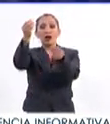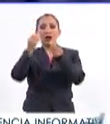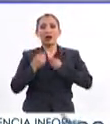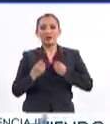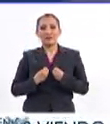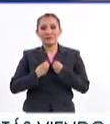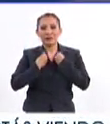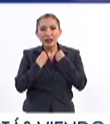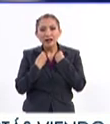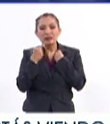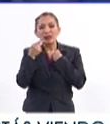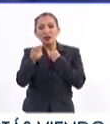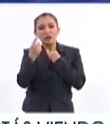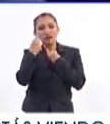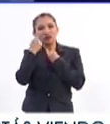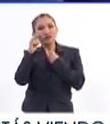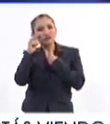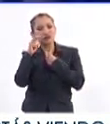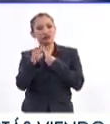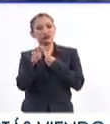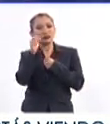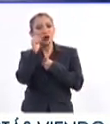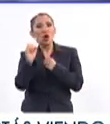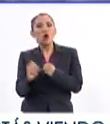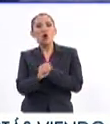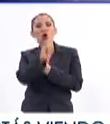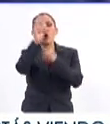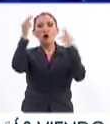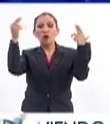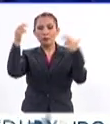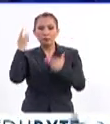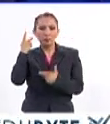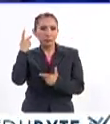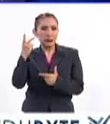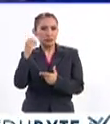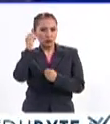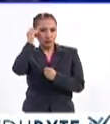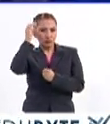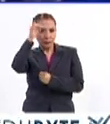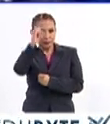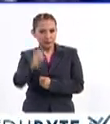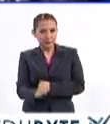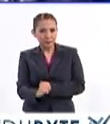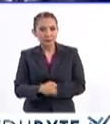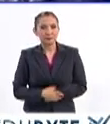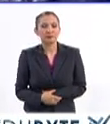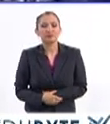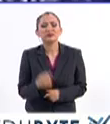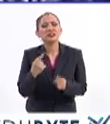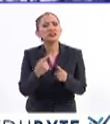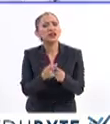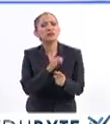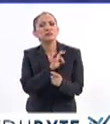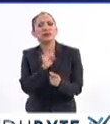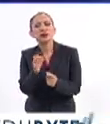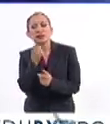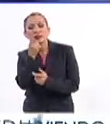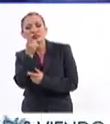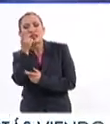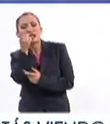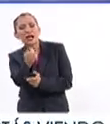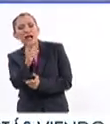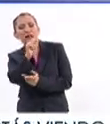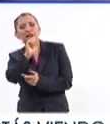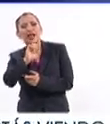vida, tenerlo presente. Oh príncipes, no lo olvides. ¿Quién podrá citar